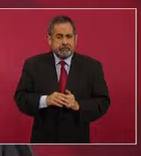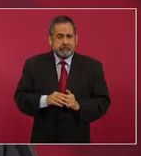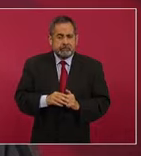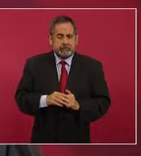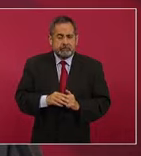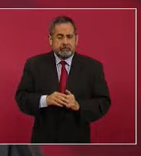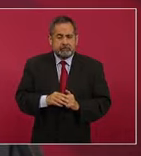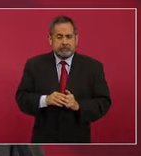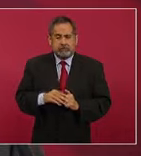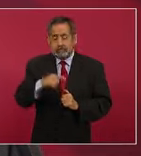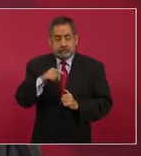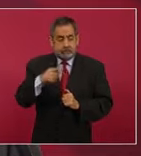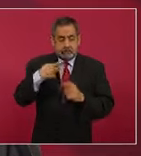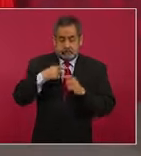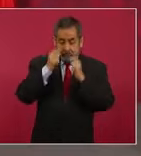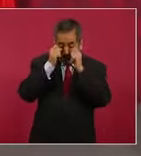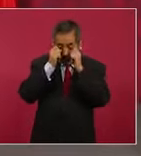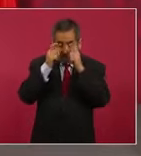se levanta y